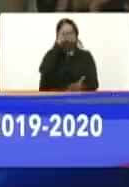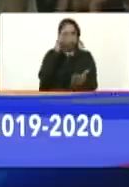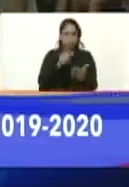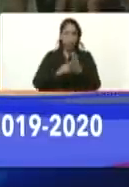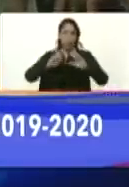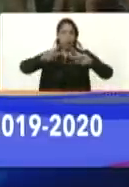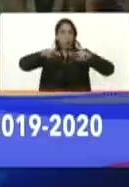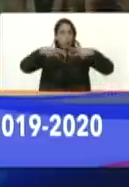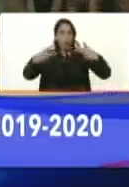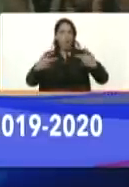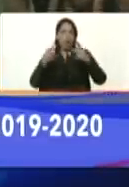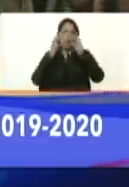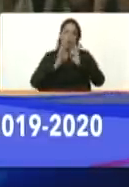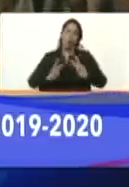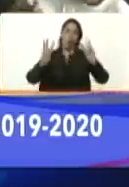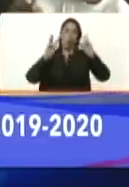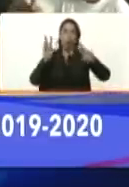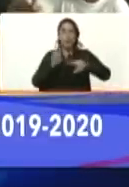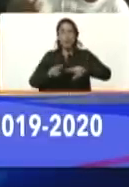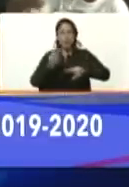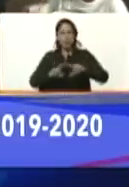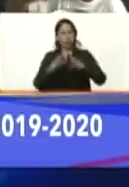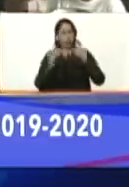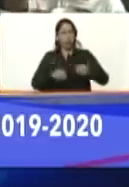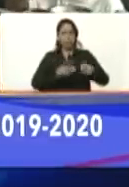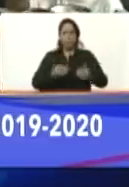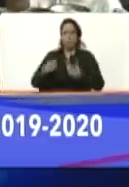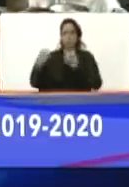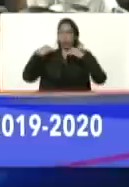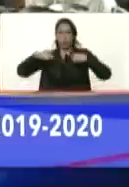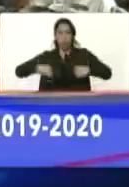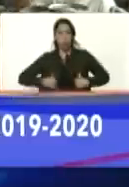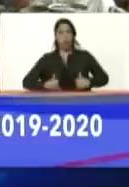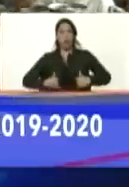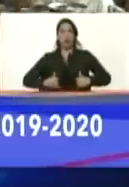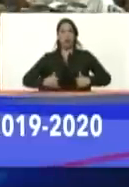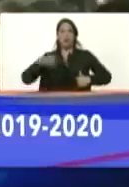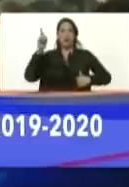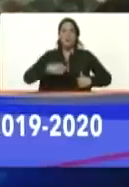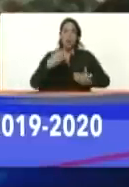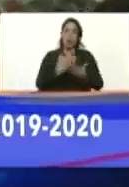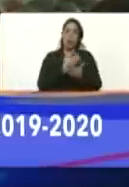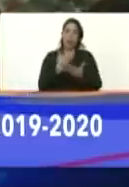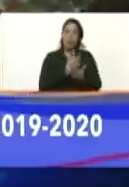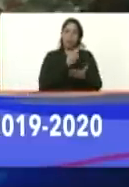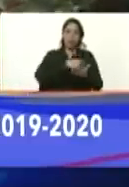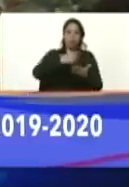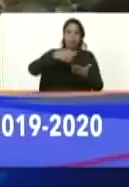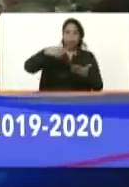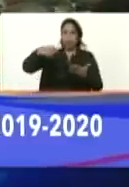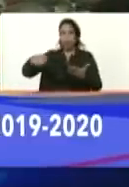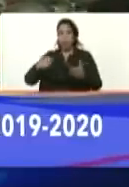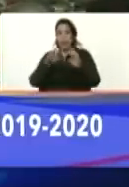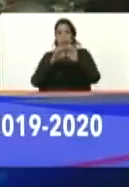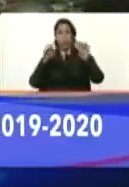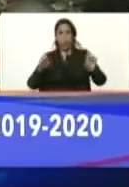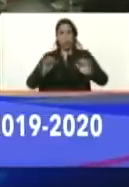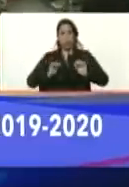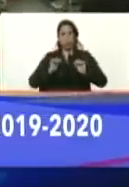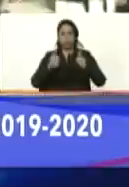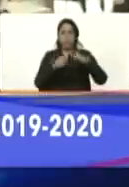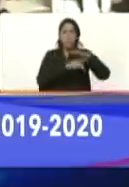nueva todos los niños van a ser equipados con su morral y los útiles escolares en la educación inicial